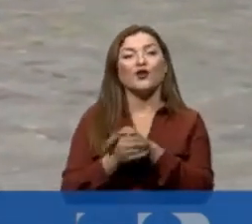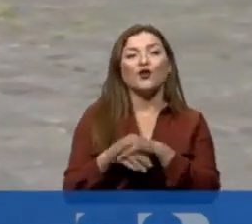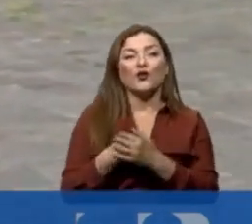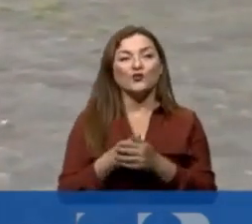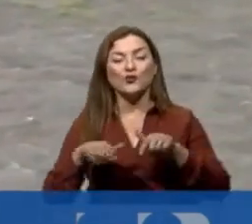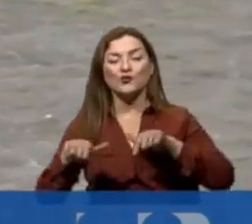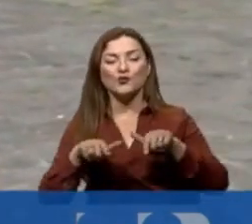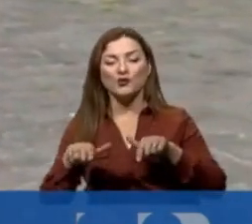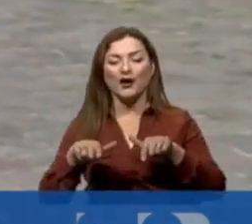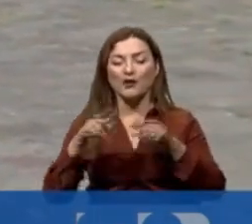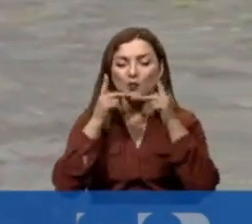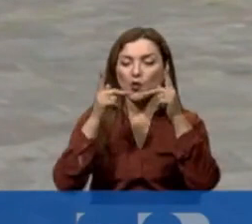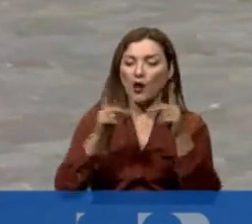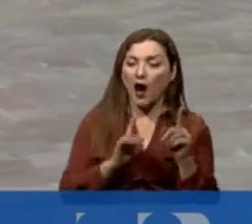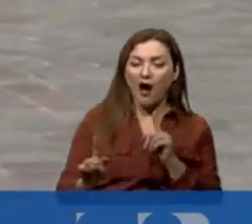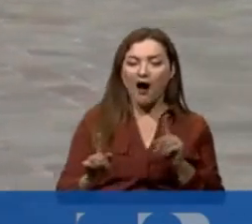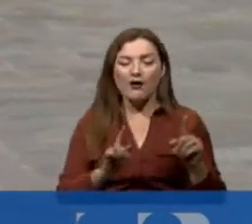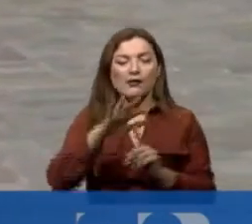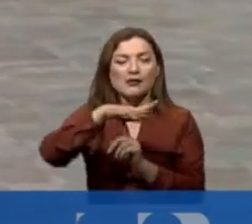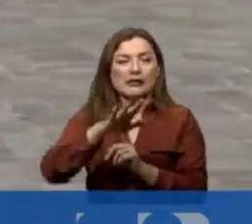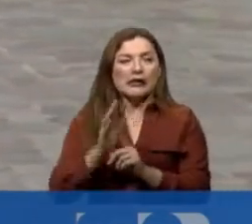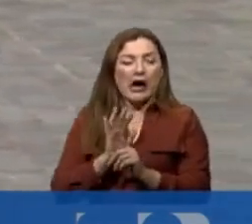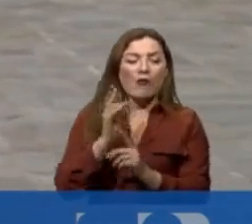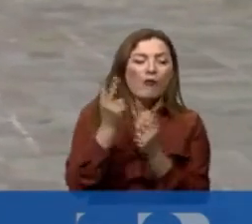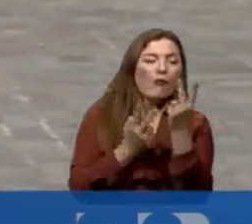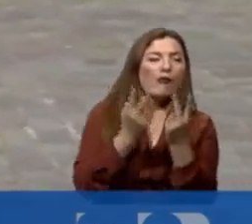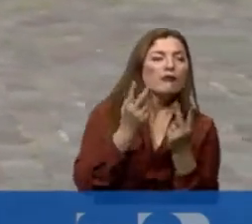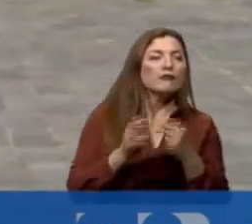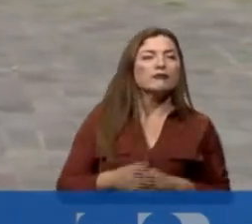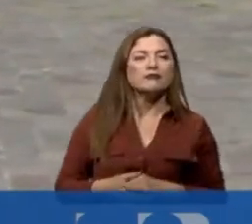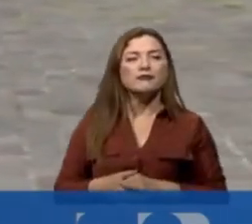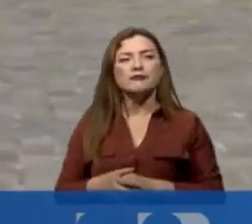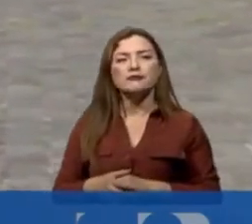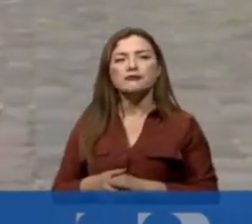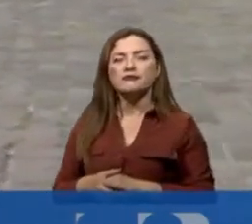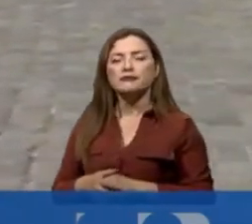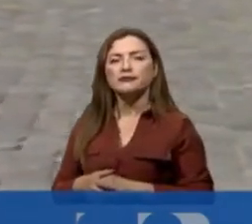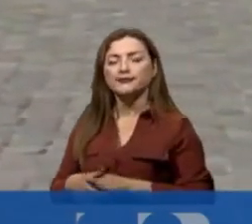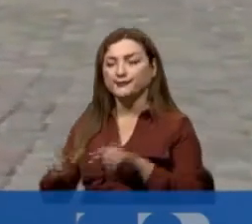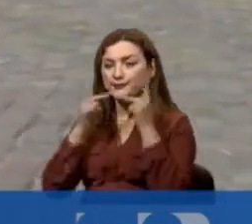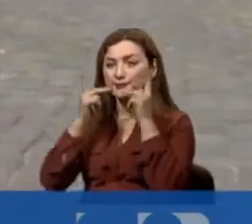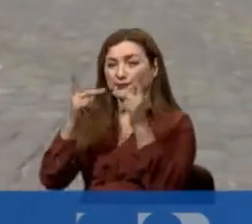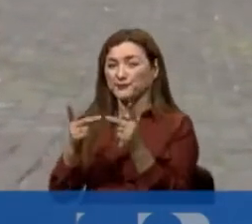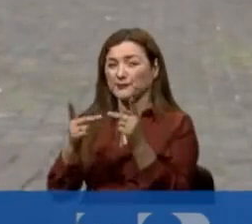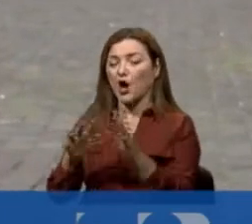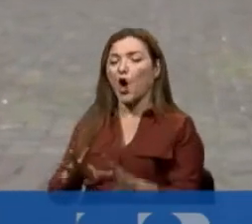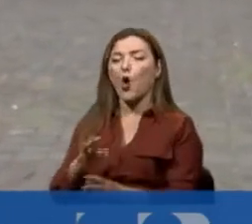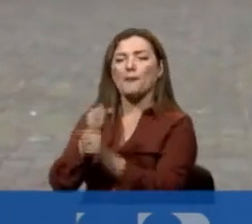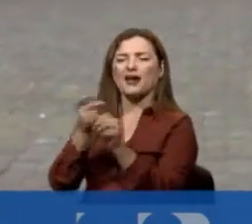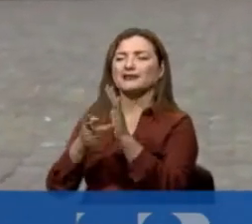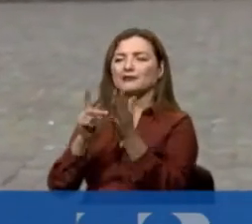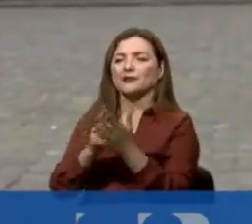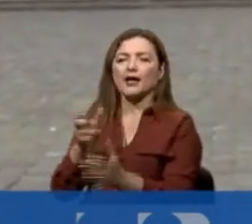ocupar ciertos espacios públicos, parques, plazas? Sí, justamente recuperar el espacio público y que la Policía